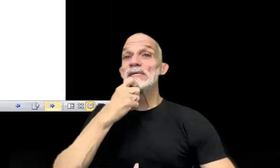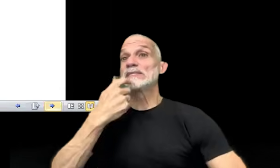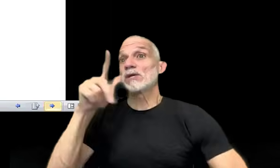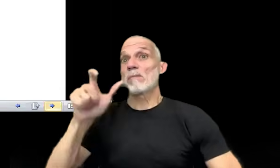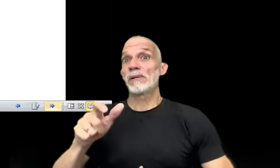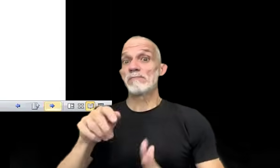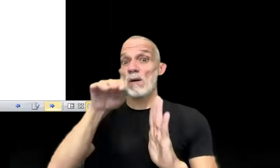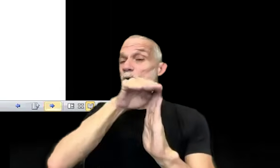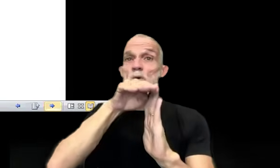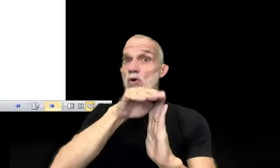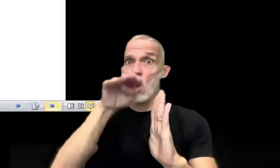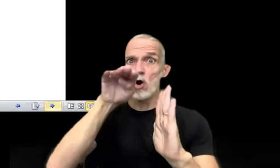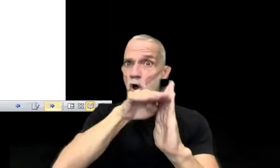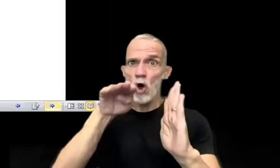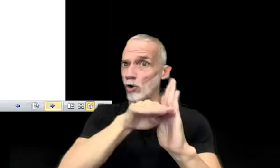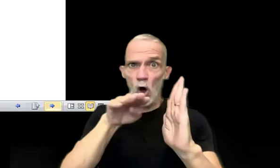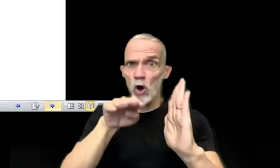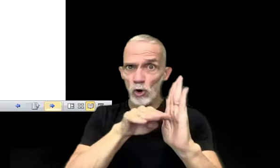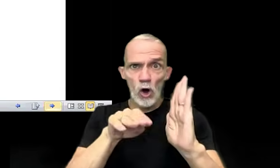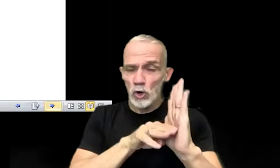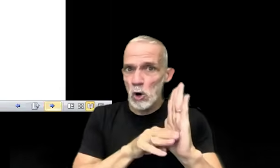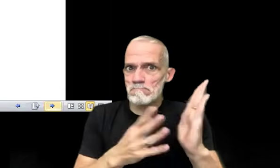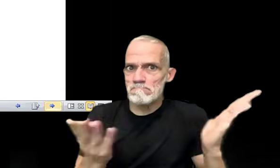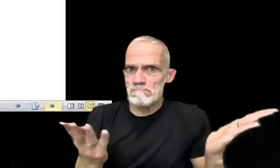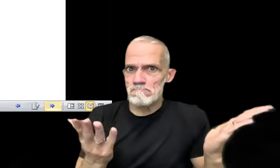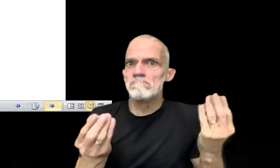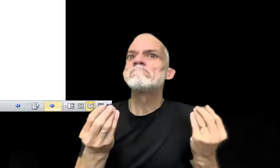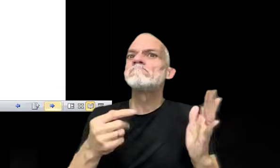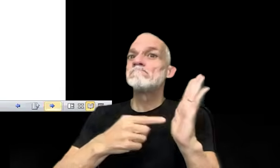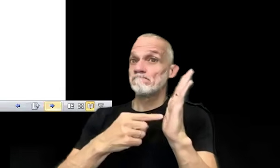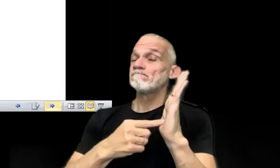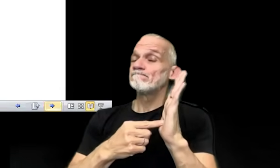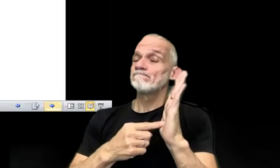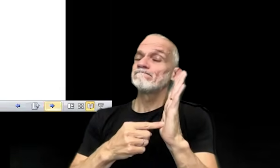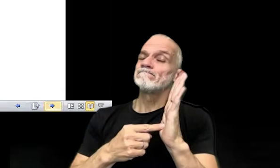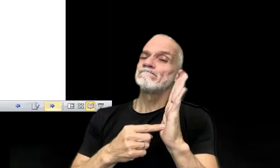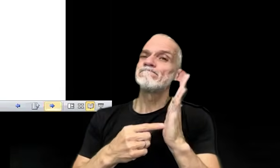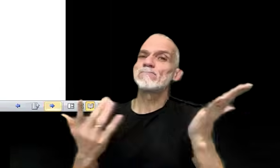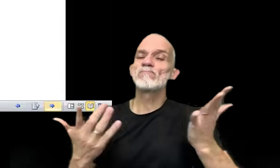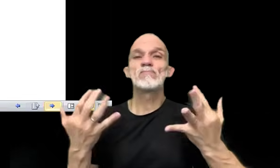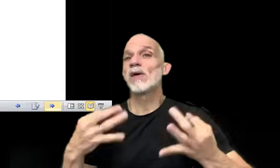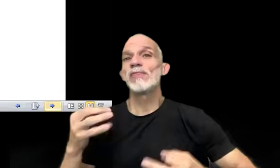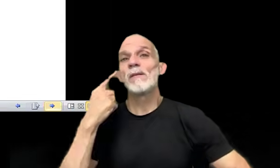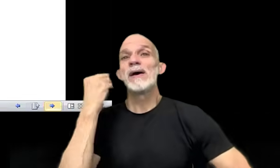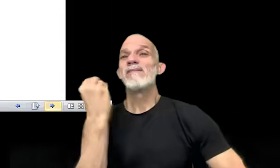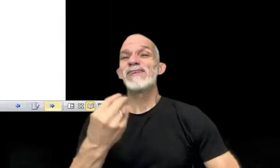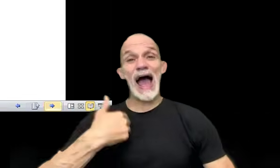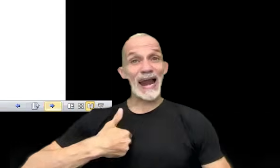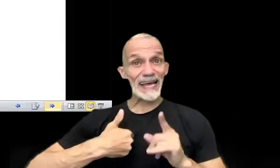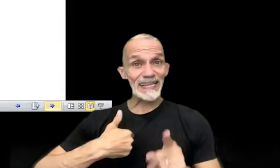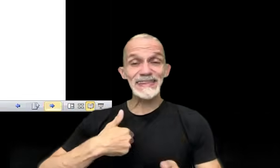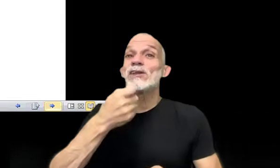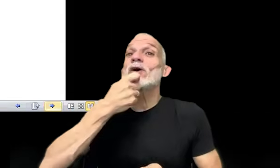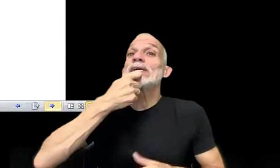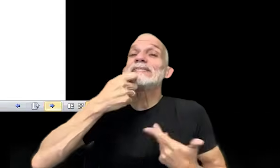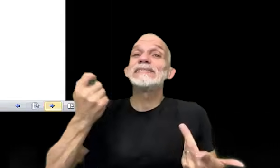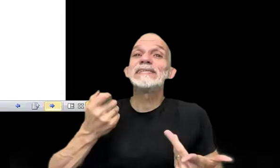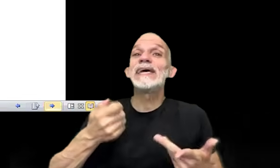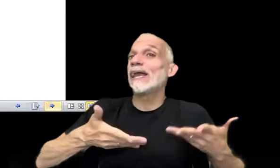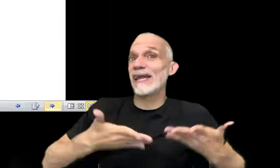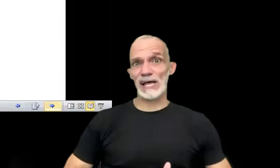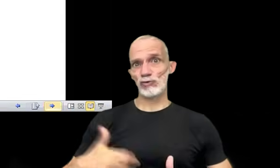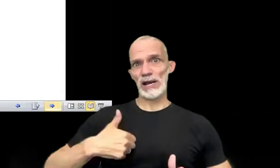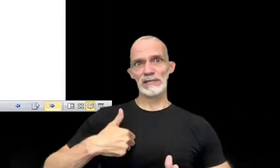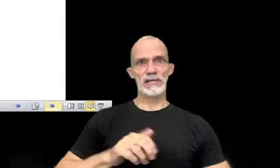que cuando ninguna de las anteriores pueda ser utilizada, entonces será residente fiscal argentino si nació